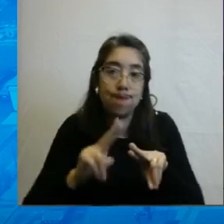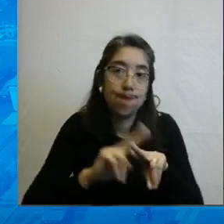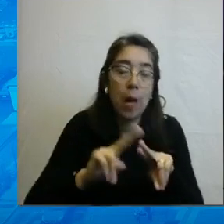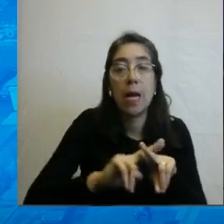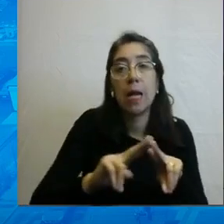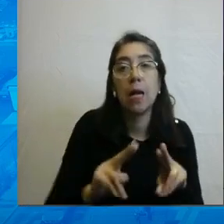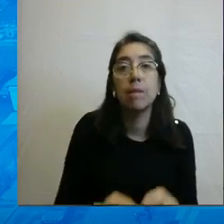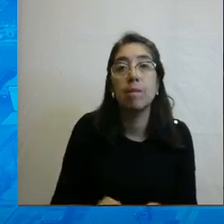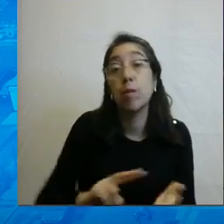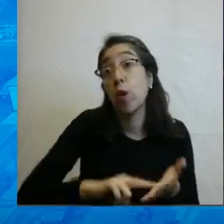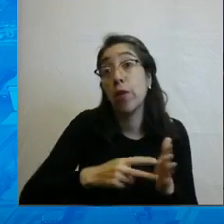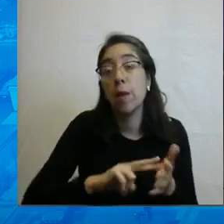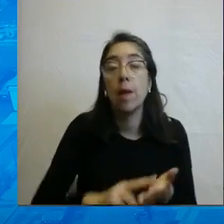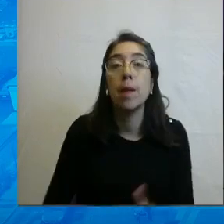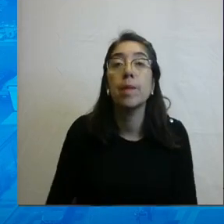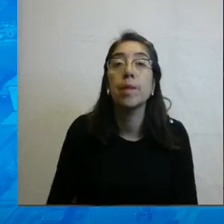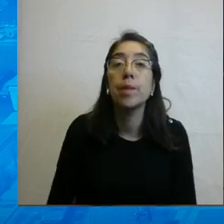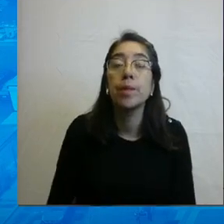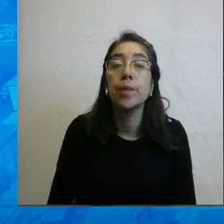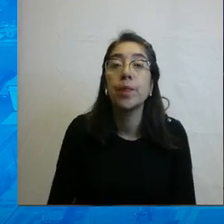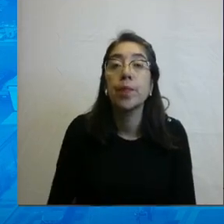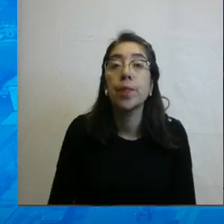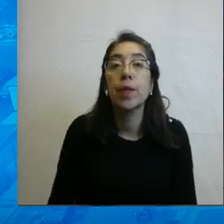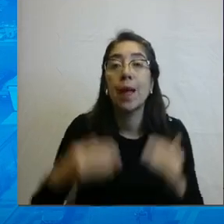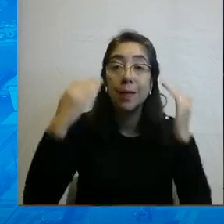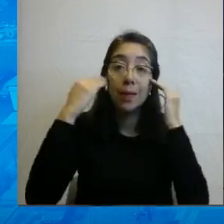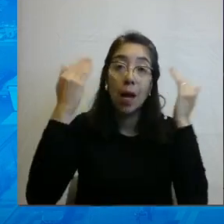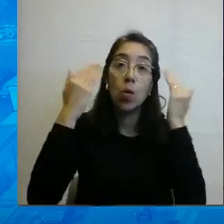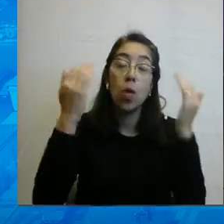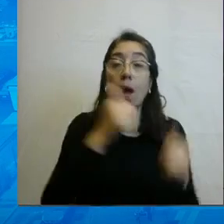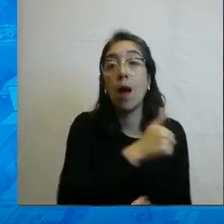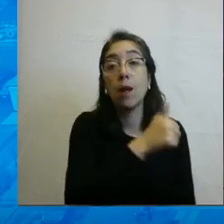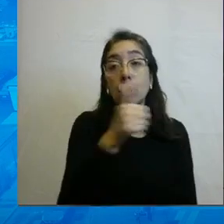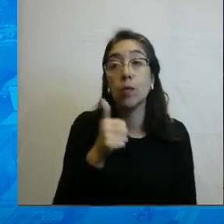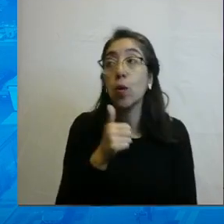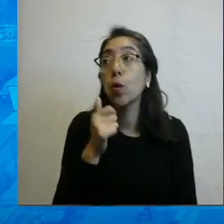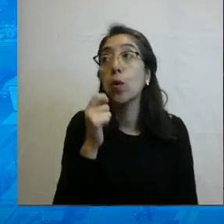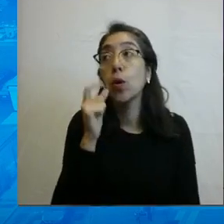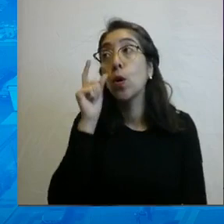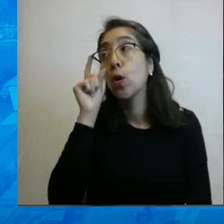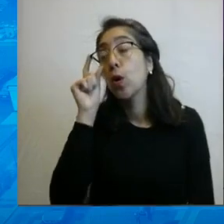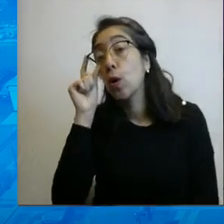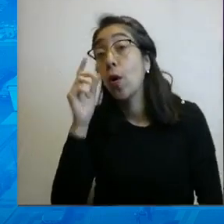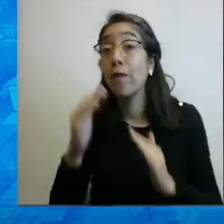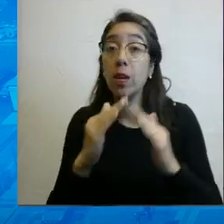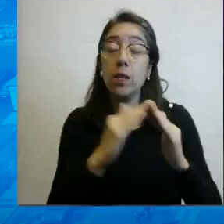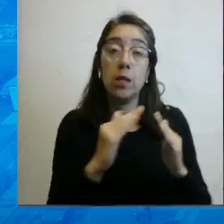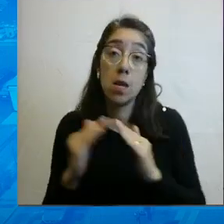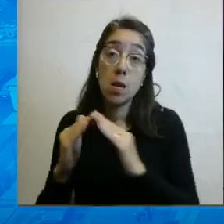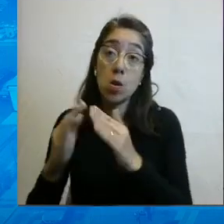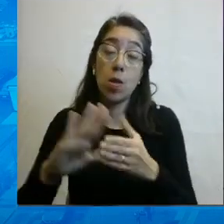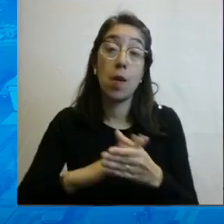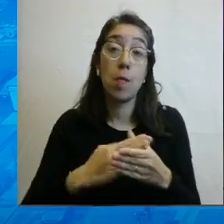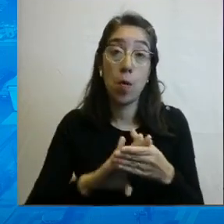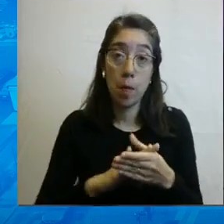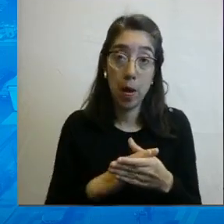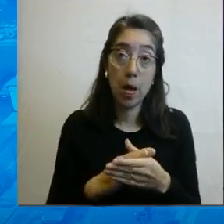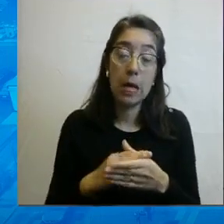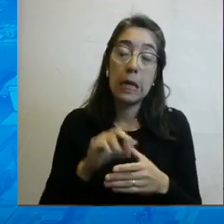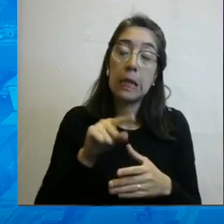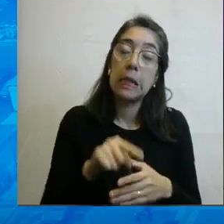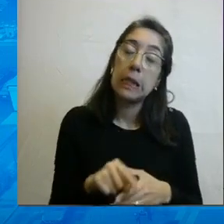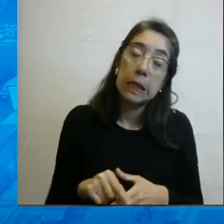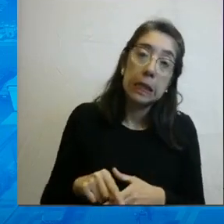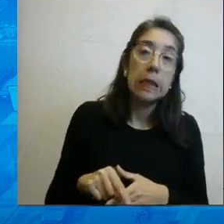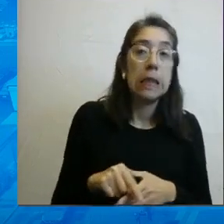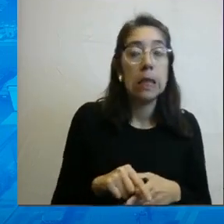Muchas gracias, presidente, y también bueno saludarles también respecto a la situación que está aquejando Pomayre, que es un tema que en